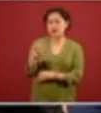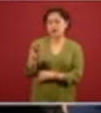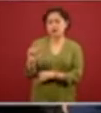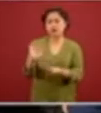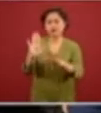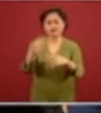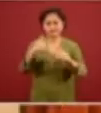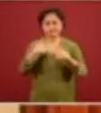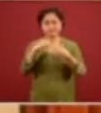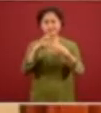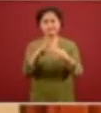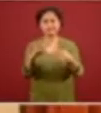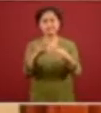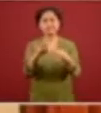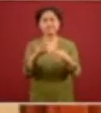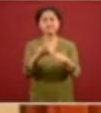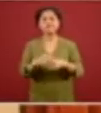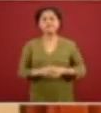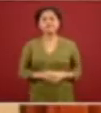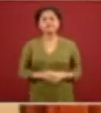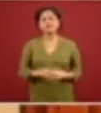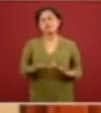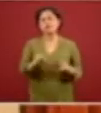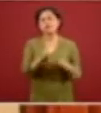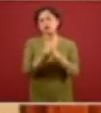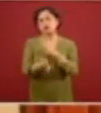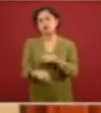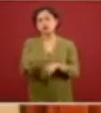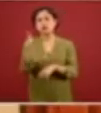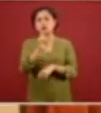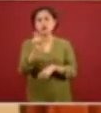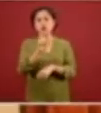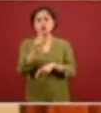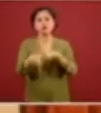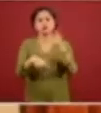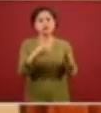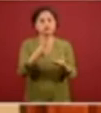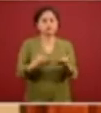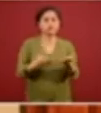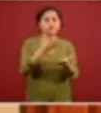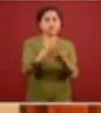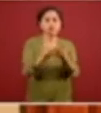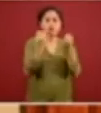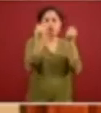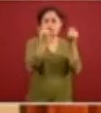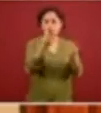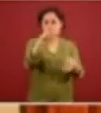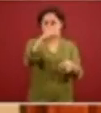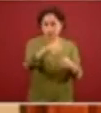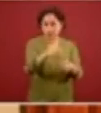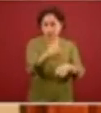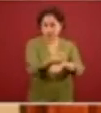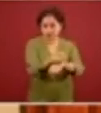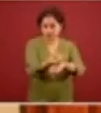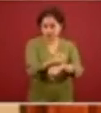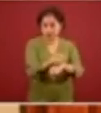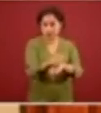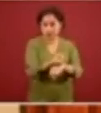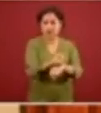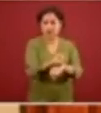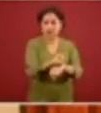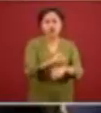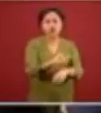contexto. Cuando se dona sangre y se recolecta sangre, podemos obtener al menos 3 diferentes